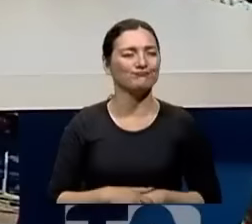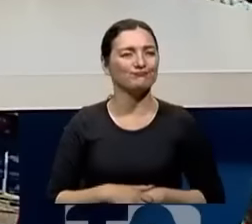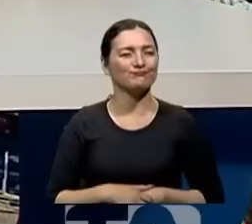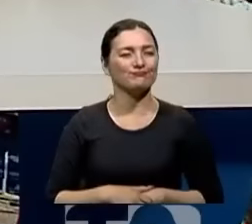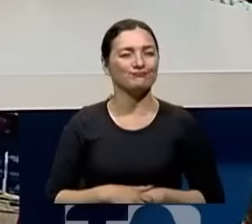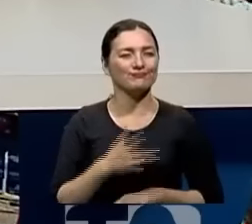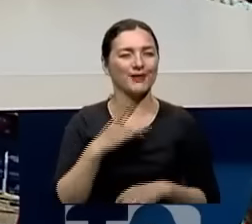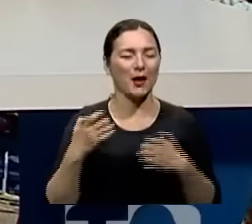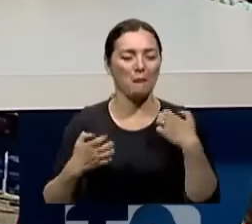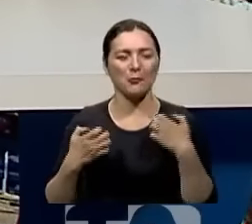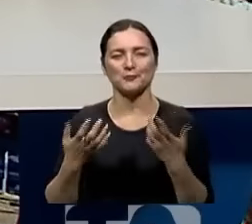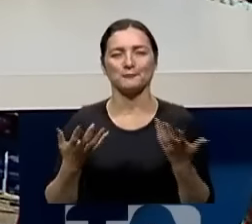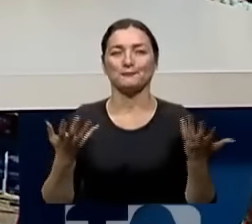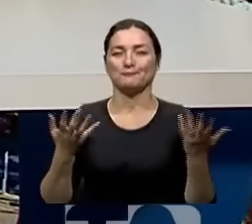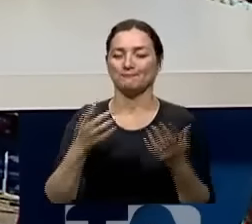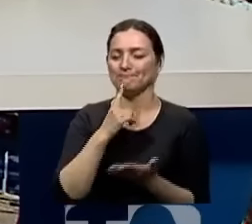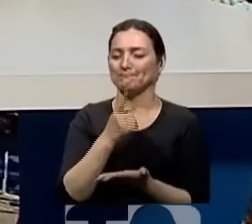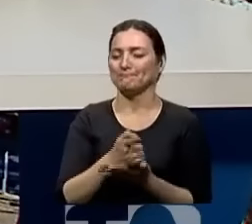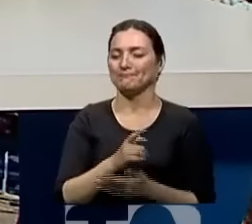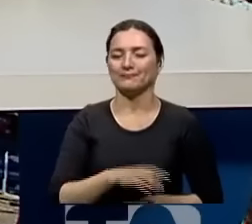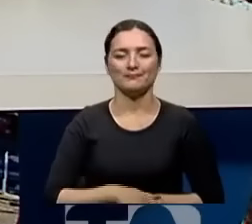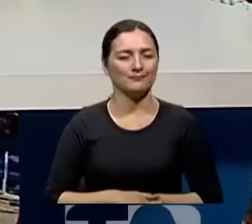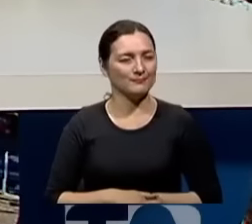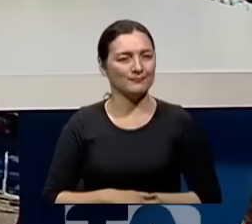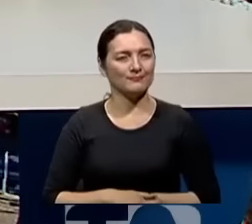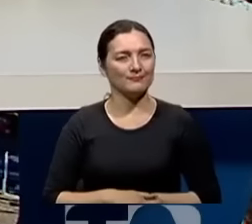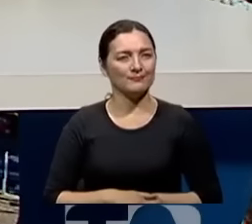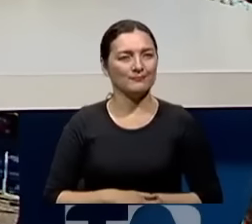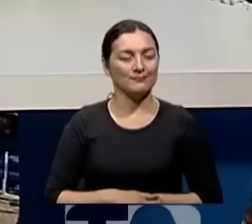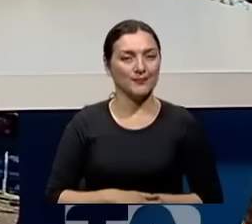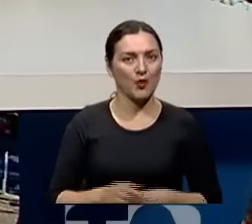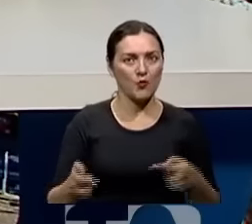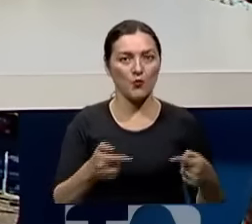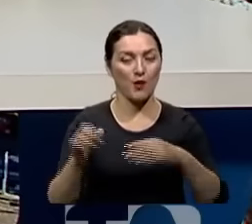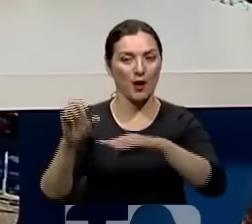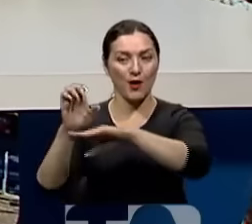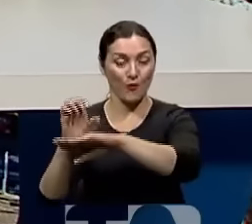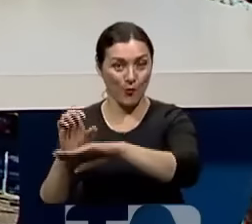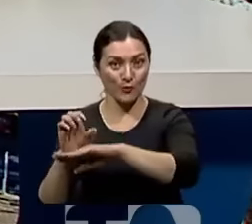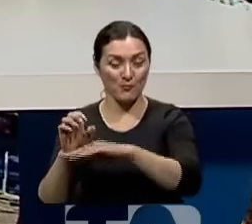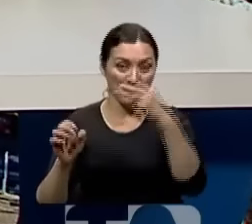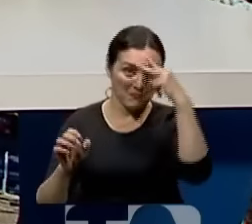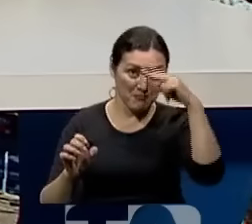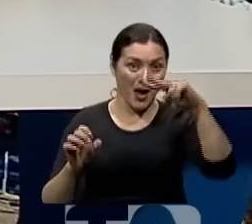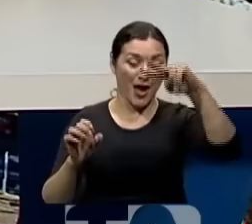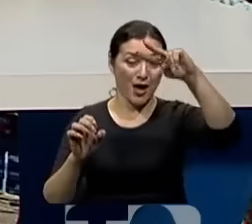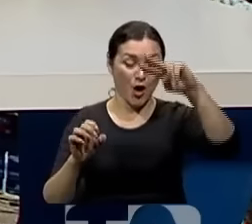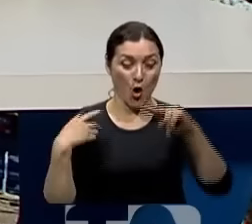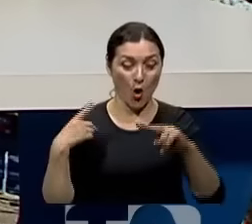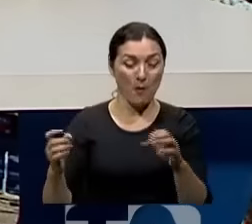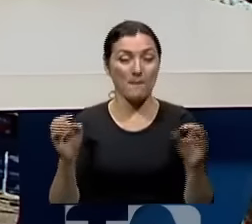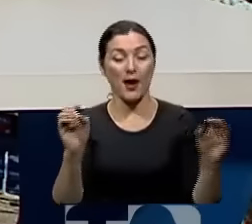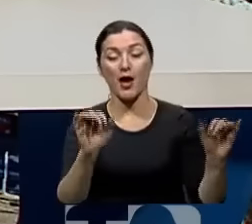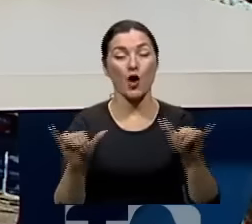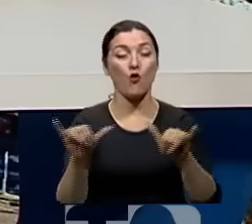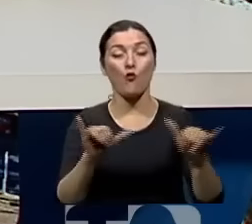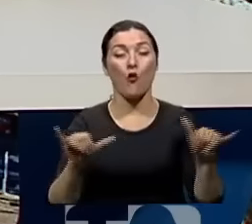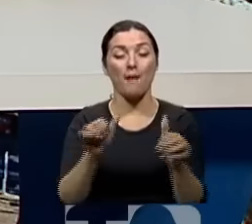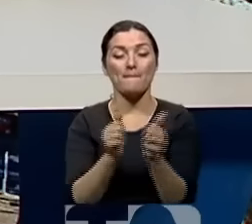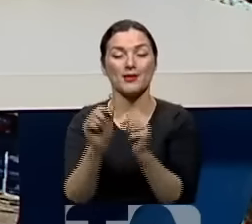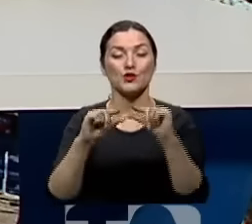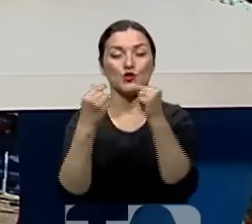Estuvo muy emocionante, sí, de verdad. Y como saben, en este duro partido que Ecuador empató ante México y clasificó a los cuartos de final de la Copa, todo